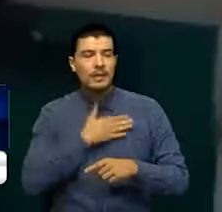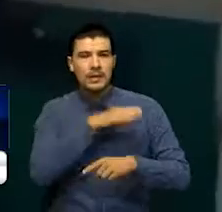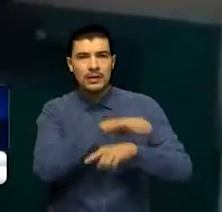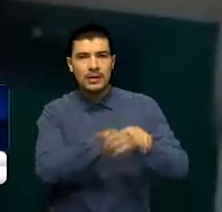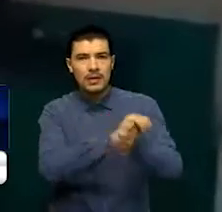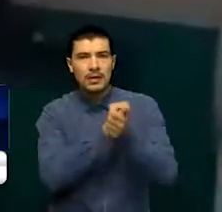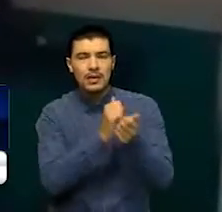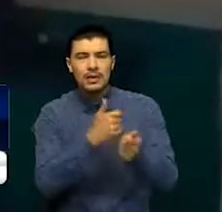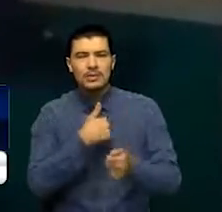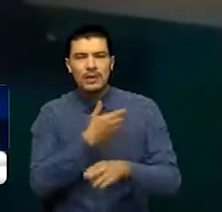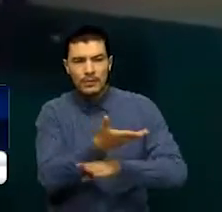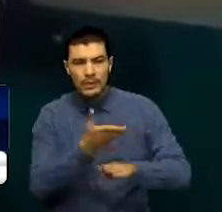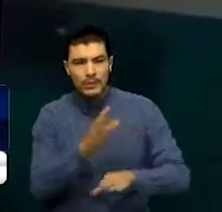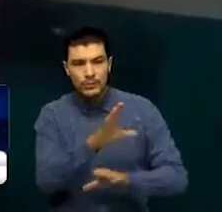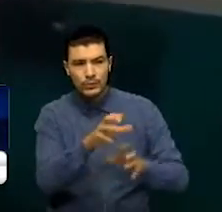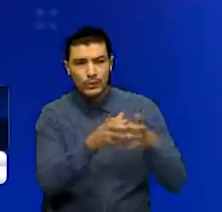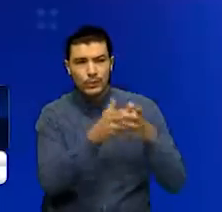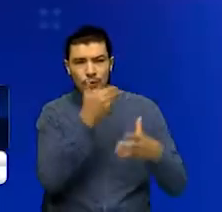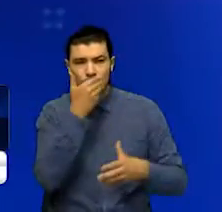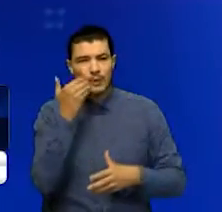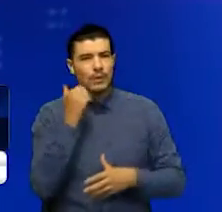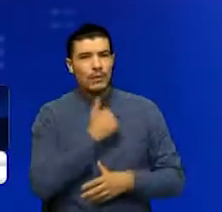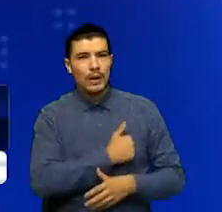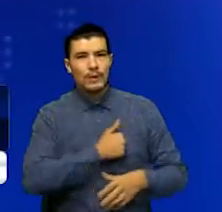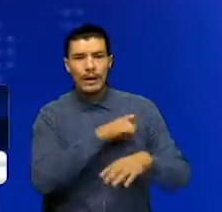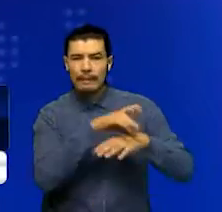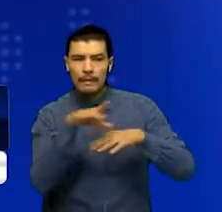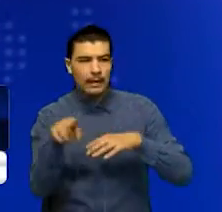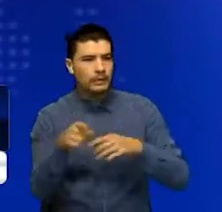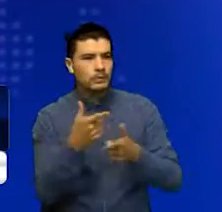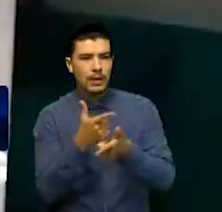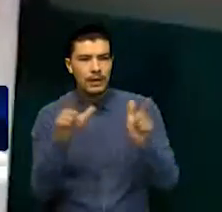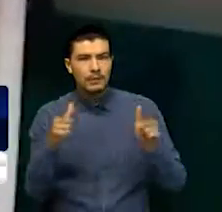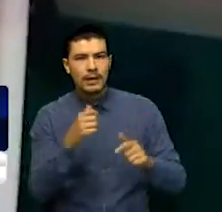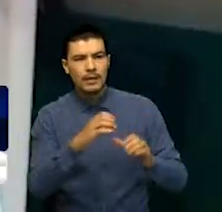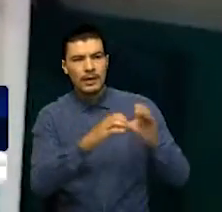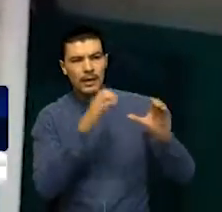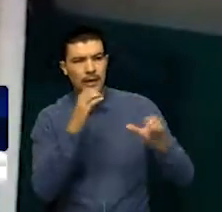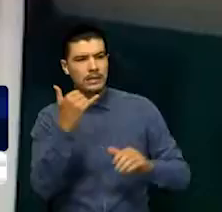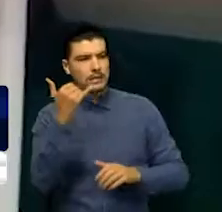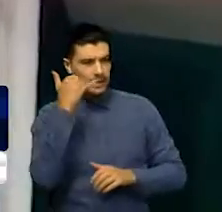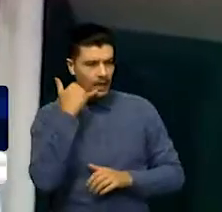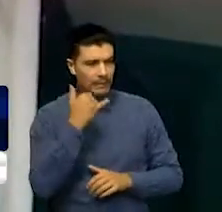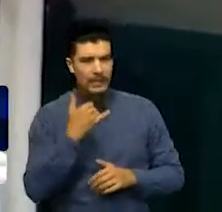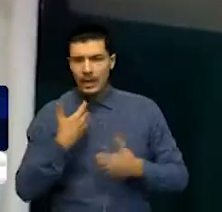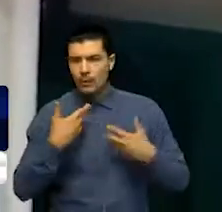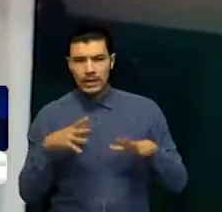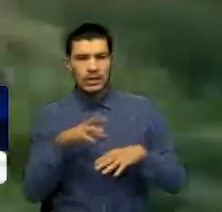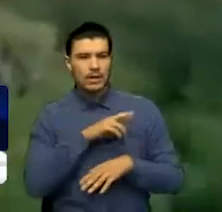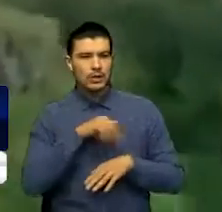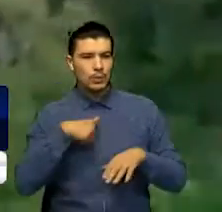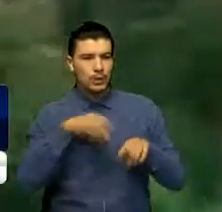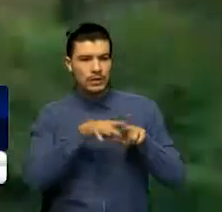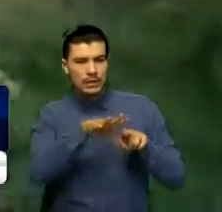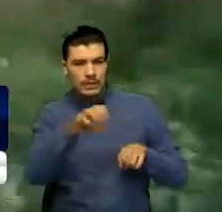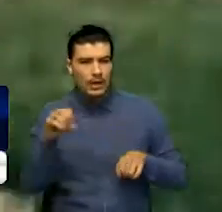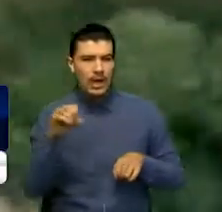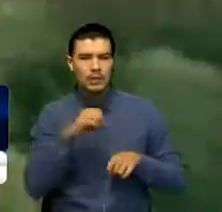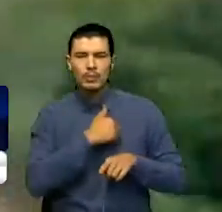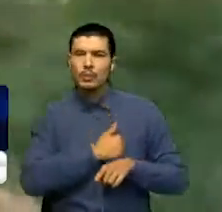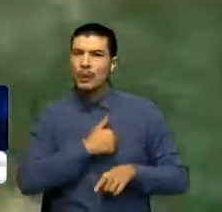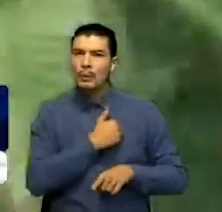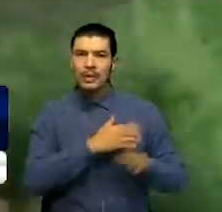que les pido al grupo que lo tenga que le lidere o que se hagan que se comuniquen con cada uno de nosotros con cualquiera de nuestros hermanos la